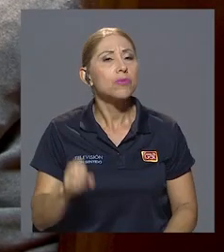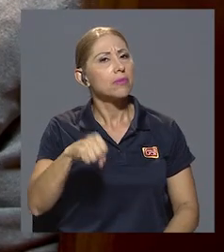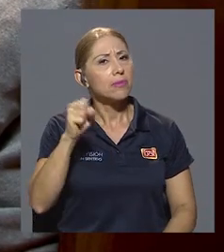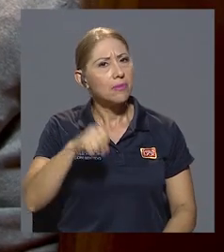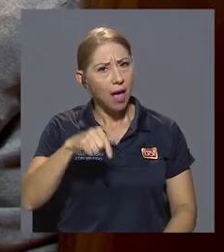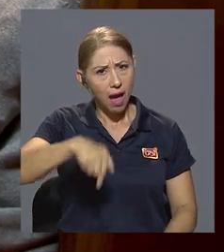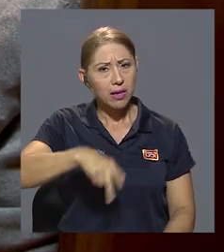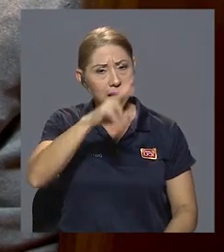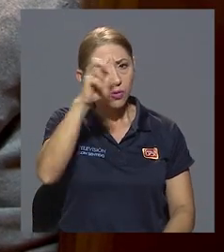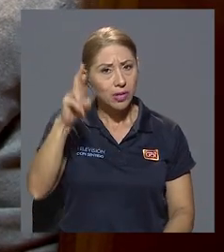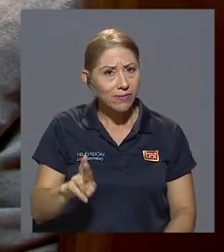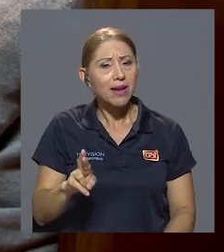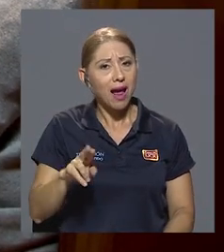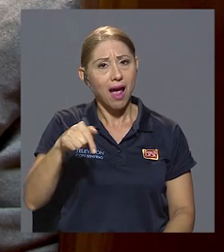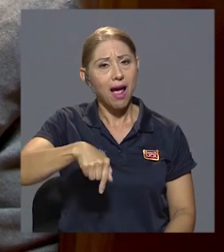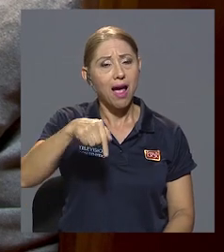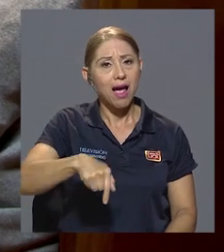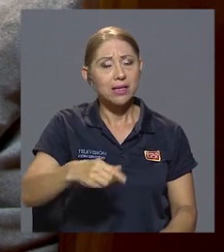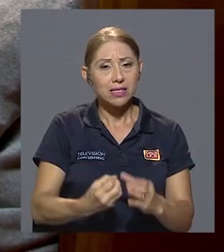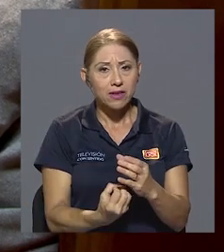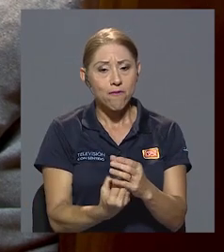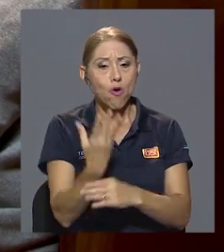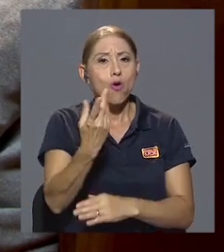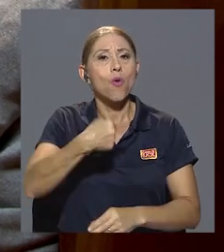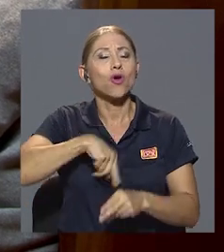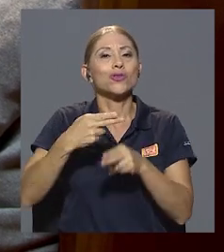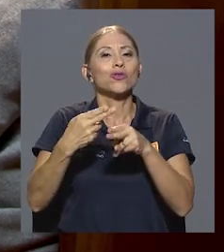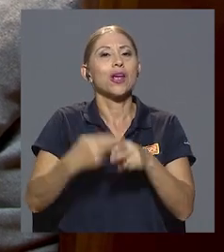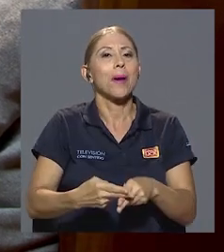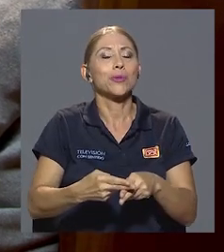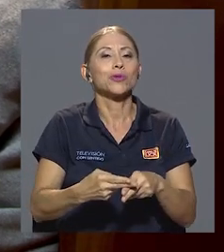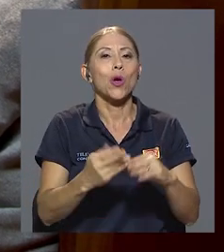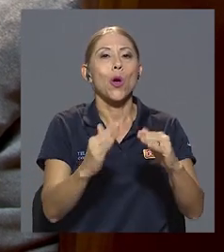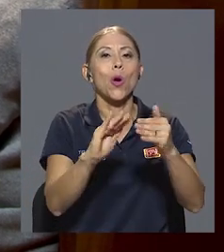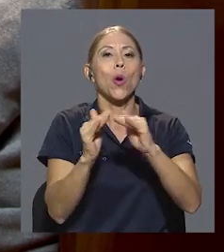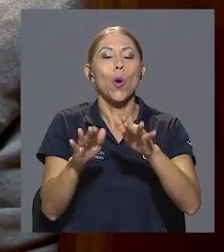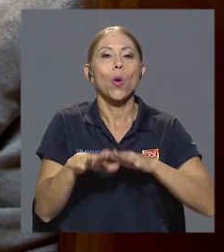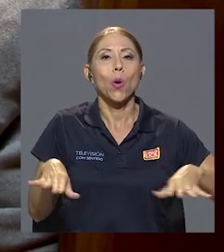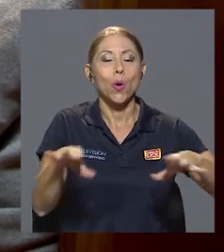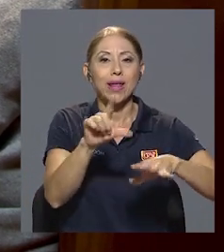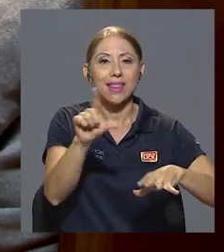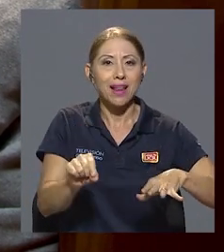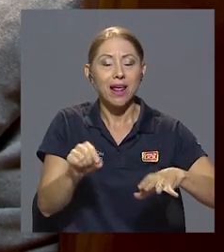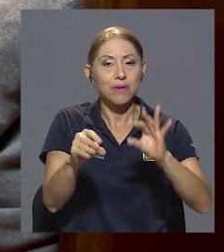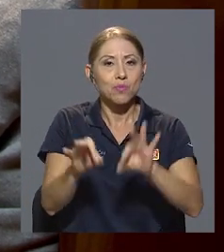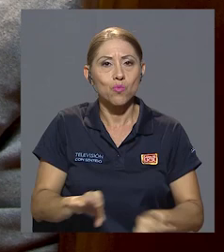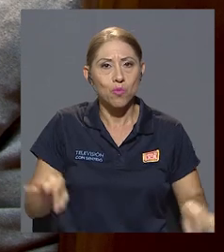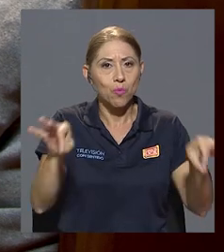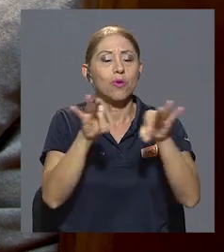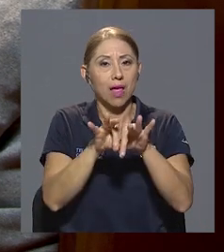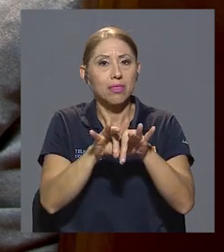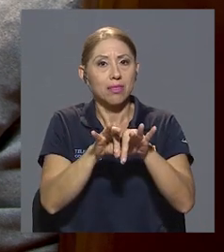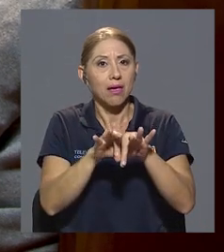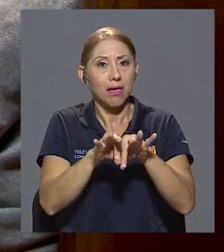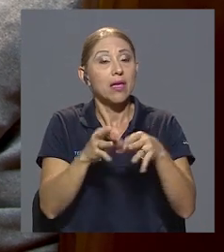claro aquí en costa rica especialmente de brazo de formó lo que llamamos en costa rica una colonia italiana muy